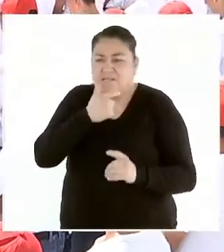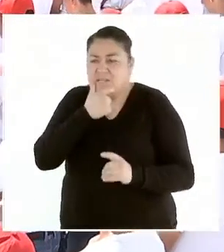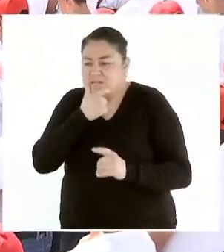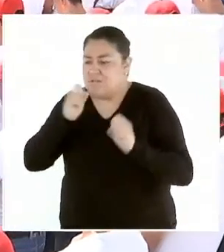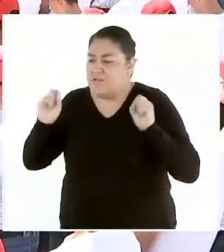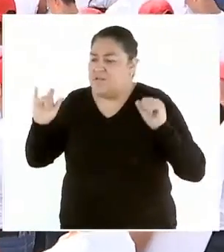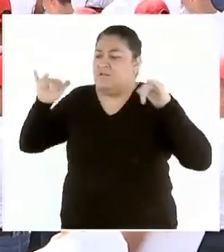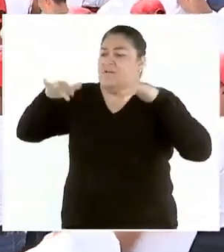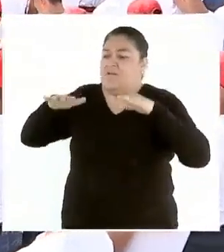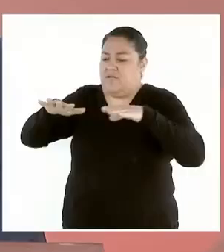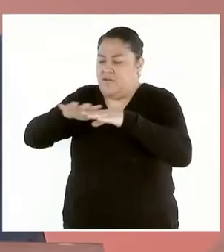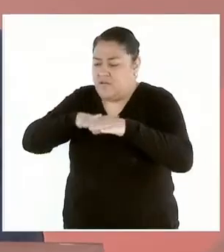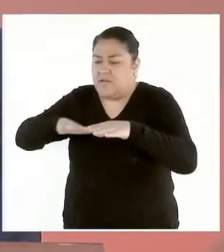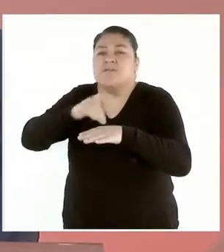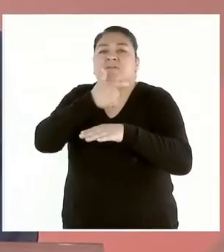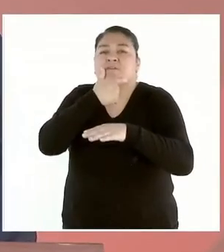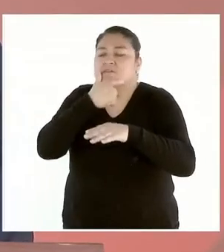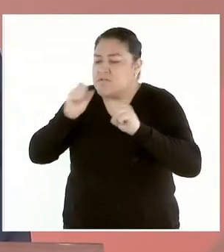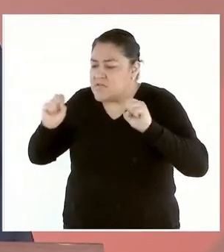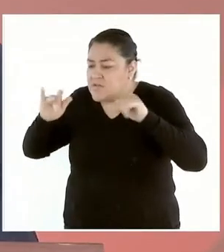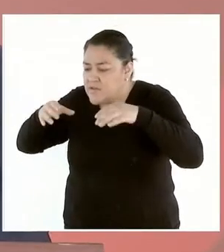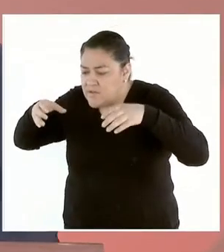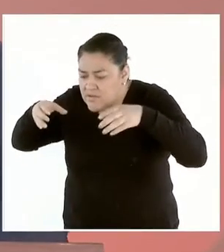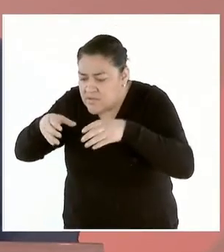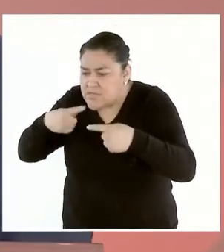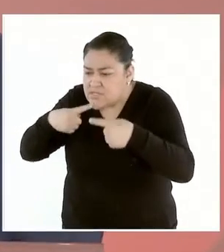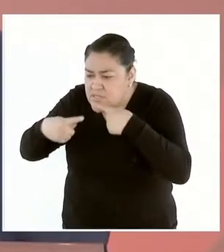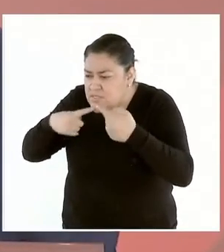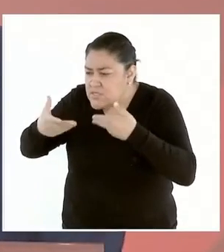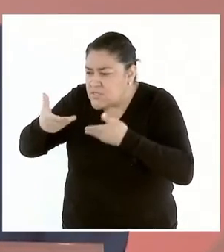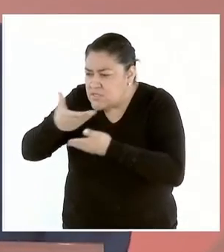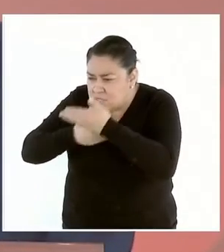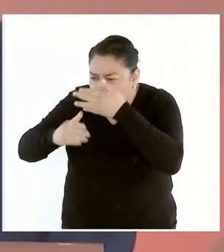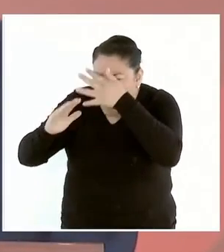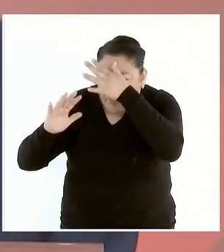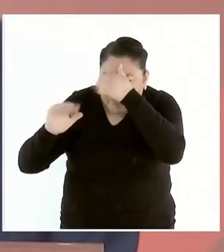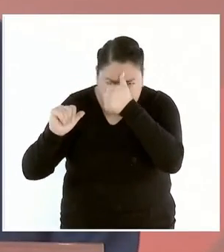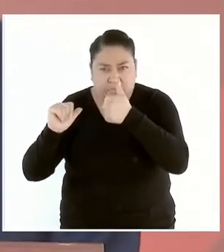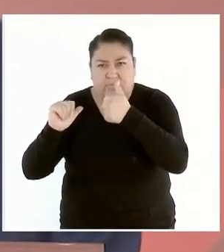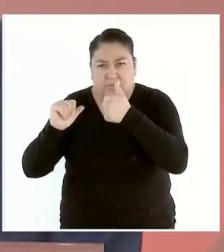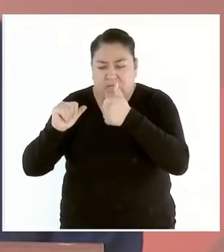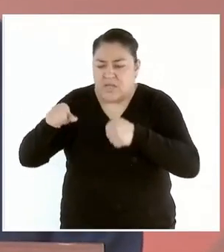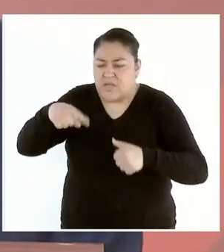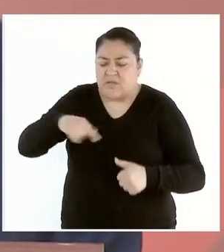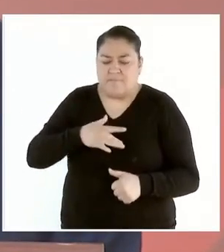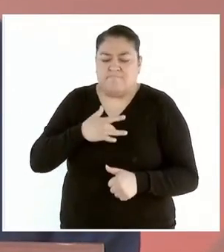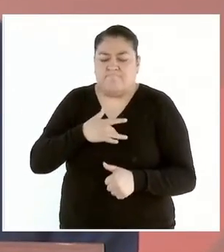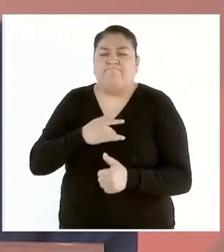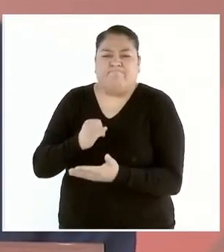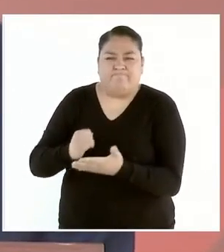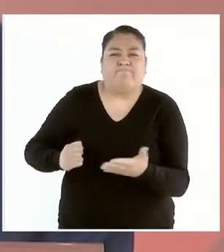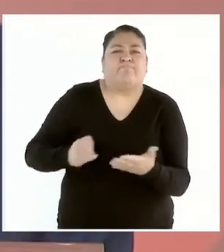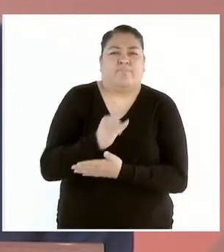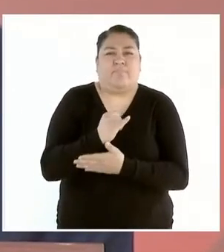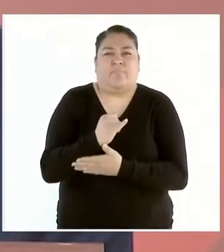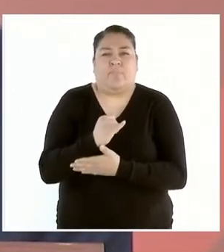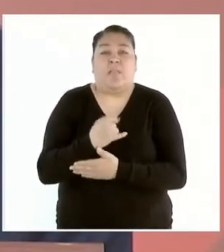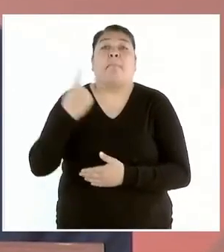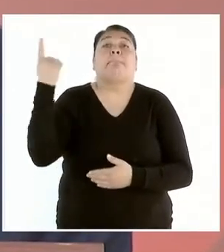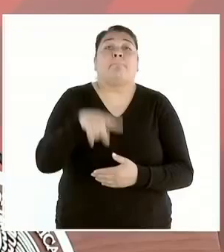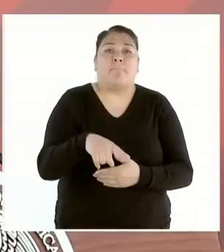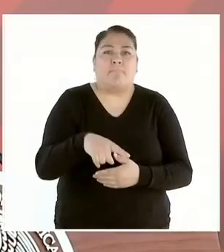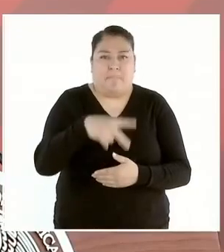londres a celebrar acuerdos y decidieron enviar a las costas de